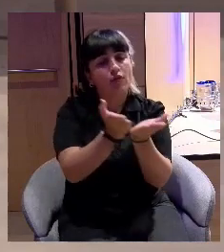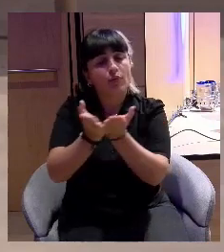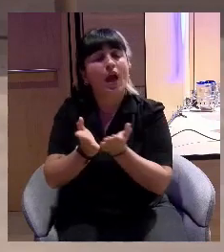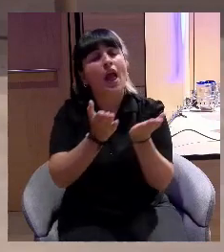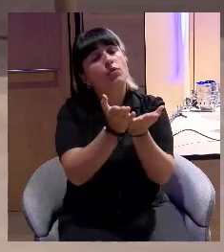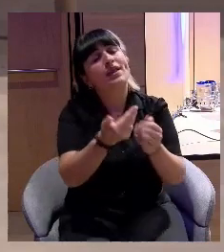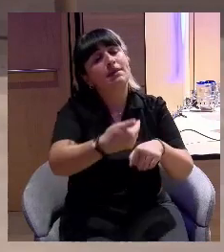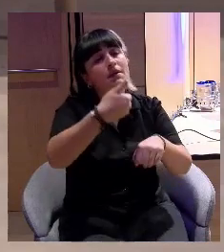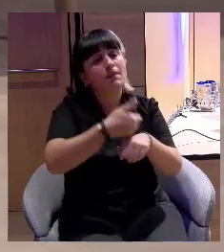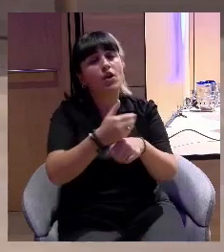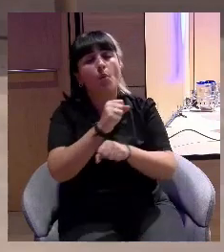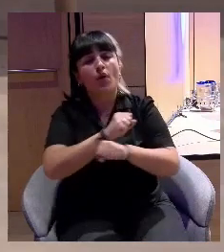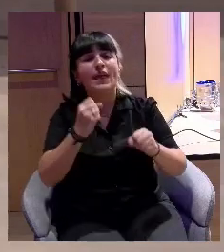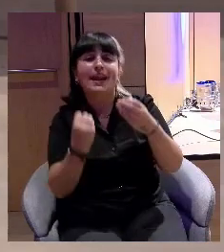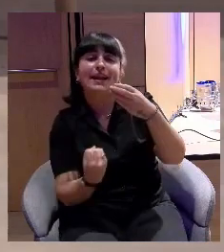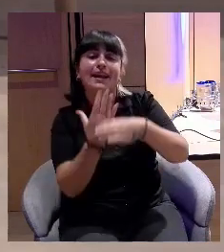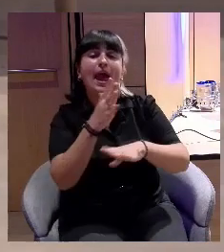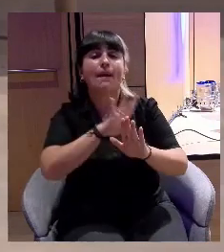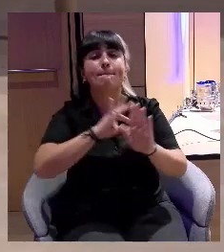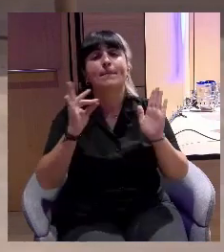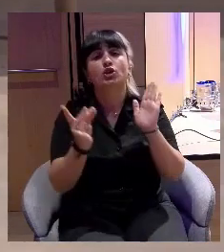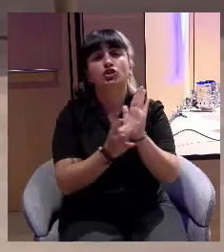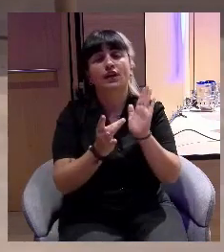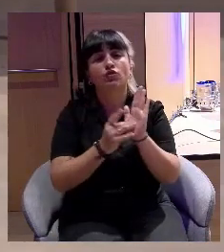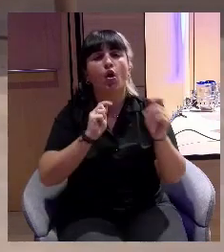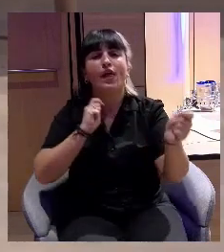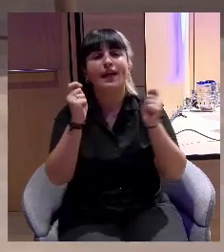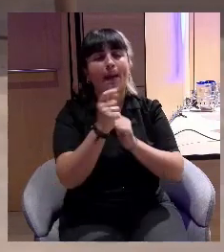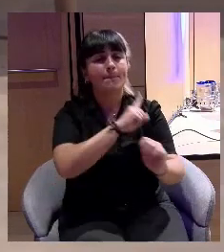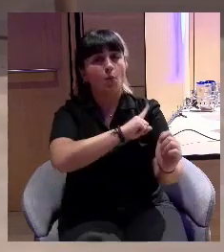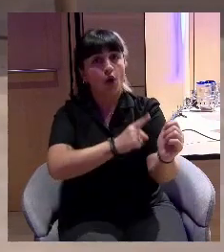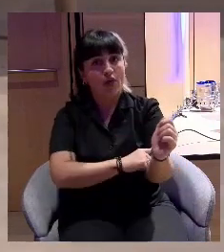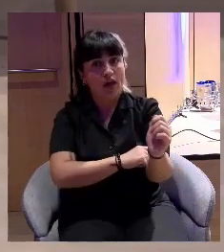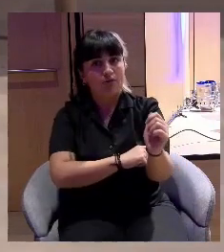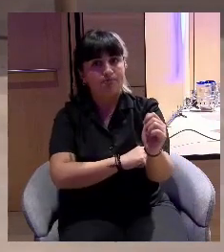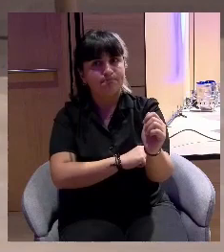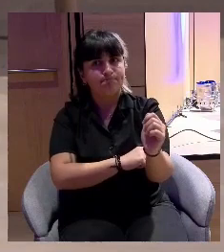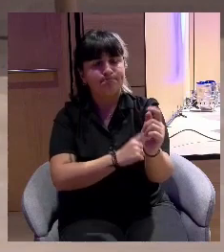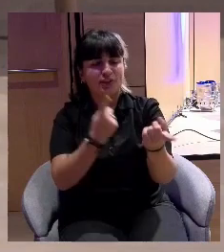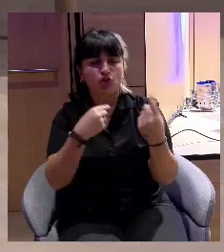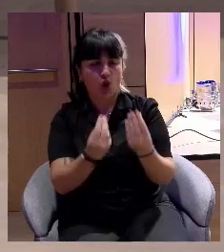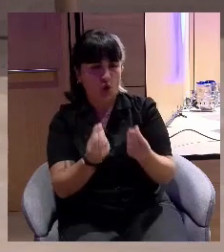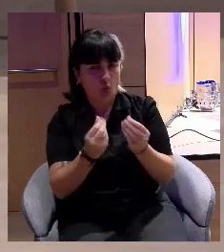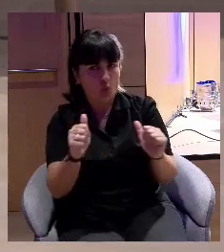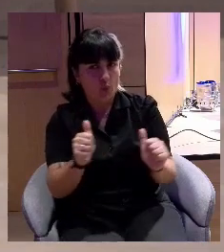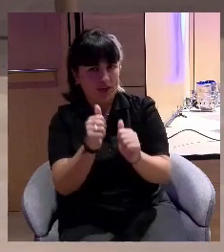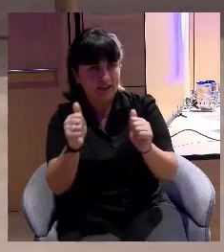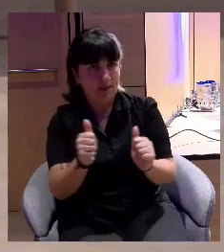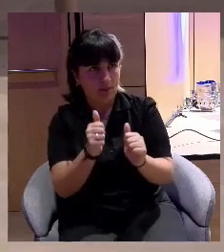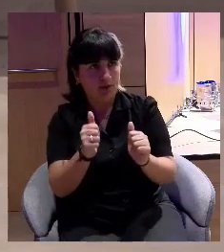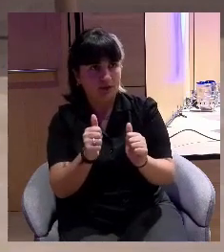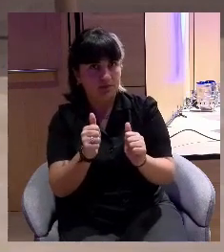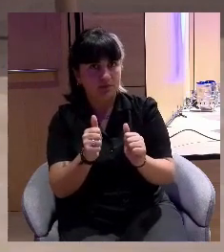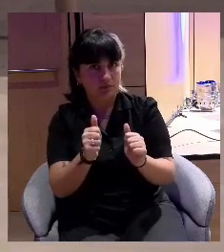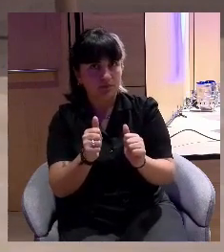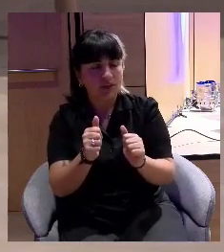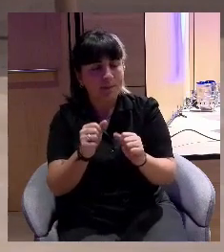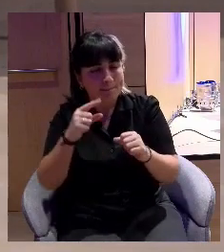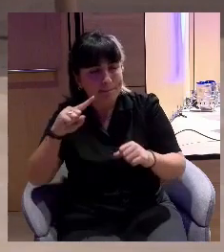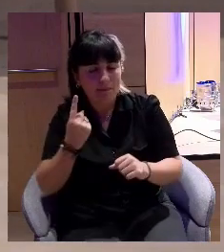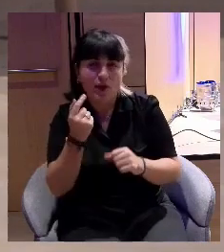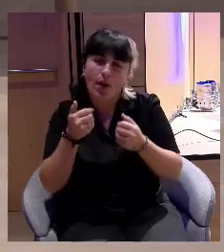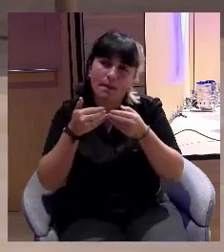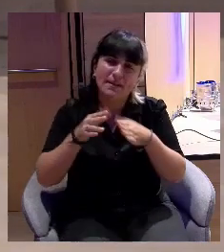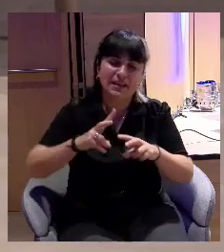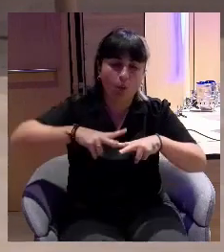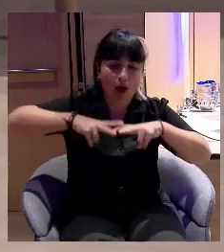proyecto de cambio de poder. Es decir, vamos a ver todo el gabinete anterior, el gabinete saliente y el